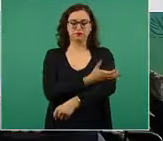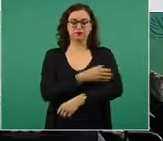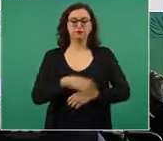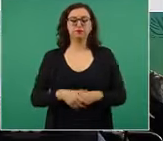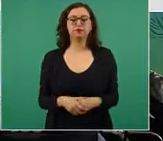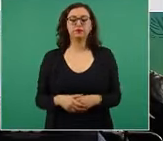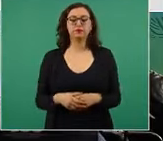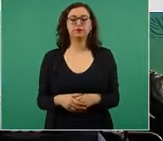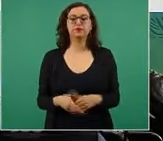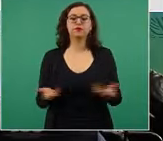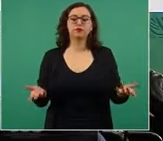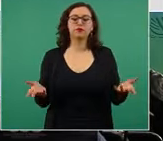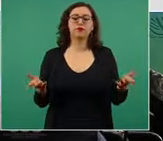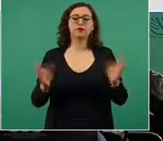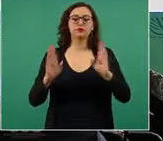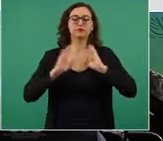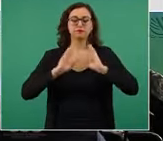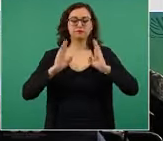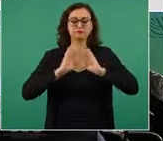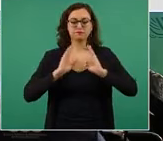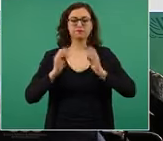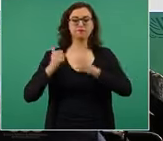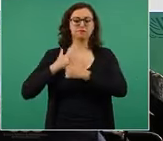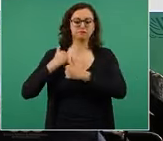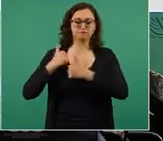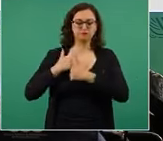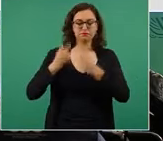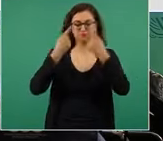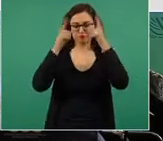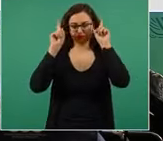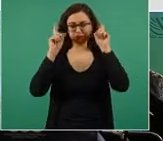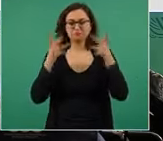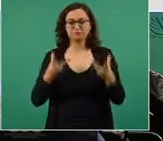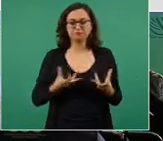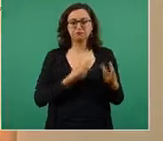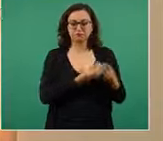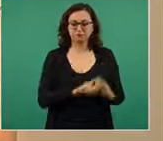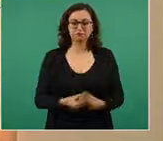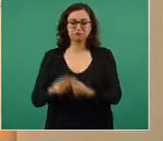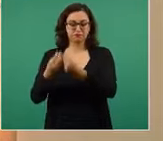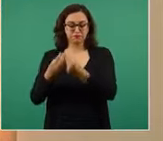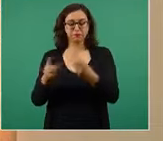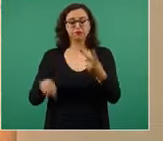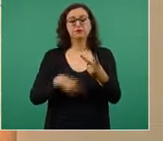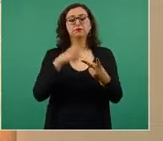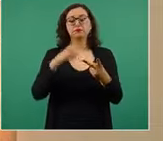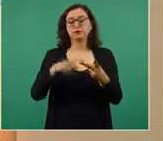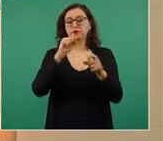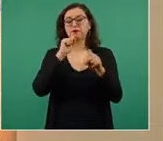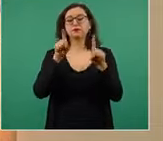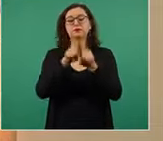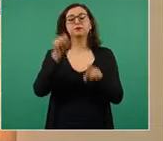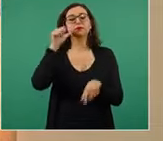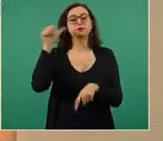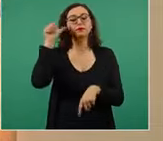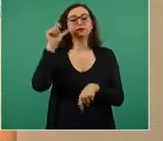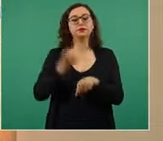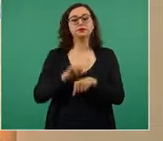del Ejército y de la Armada. Las dosis por vía aérea, también distribuidas el día de ayer jueves,